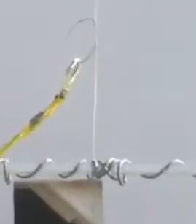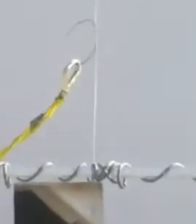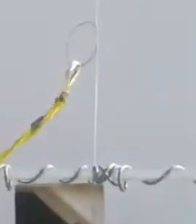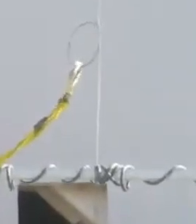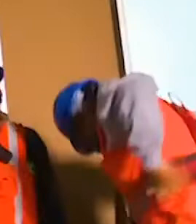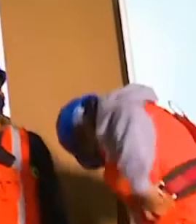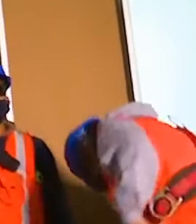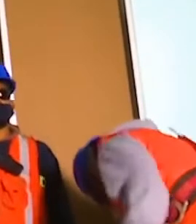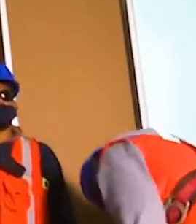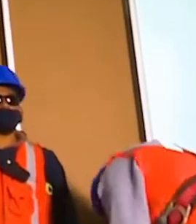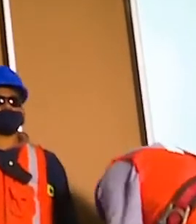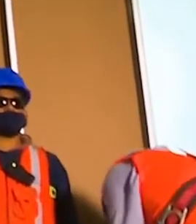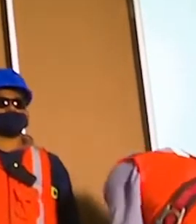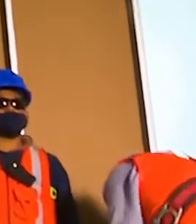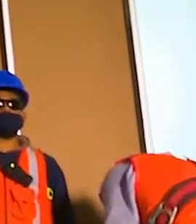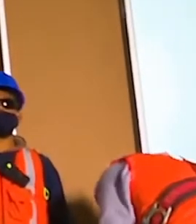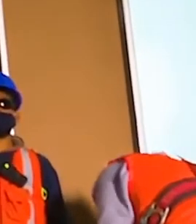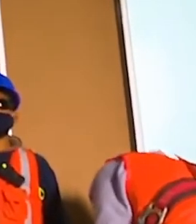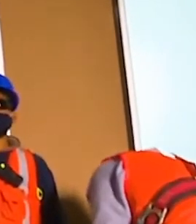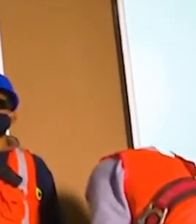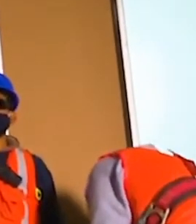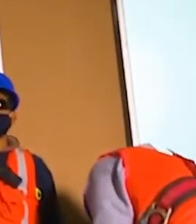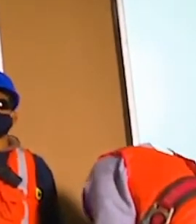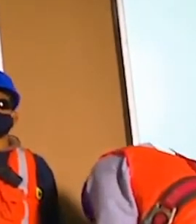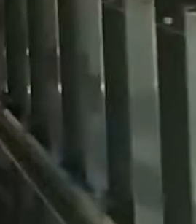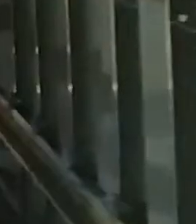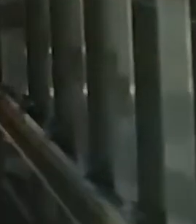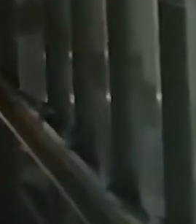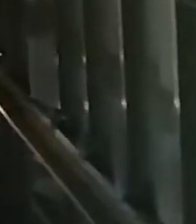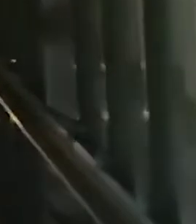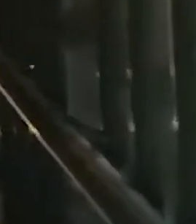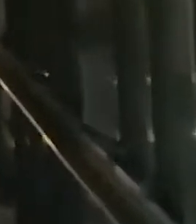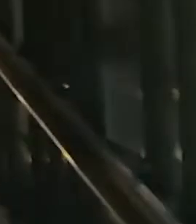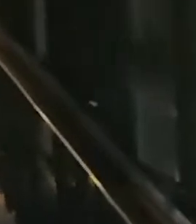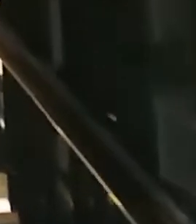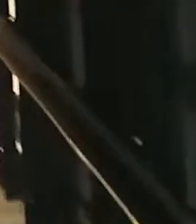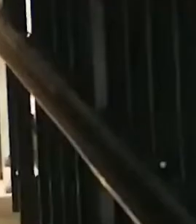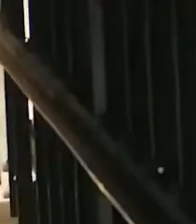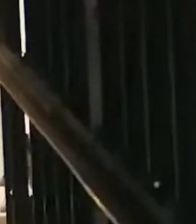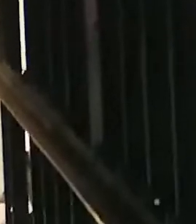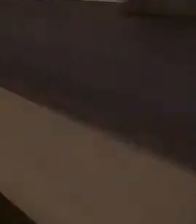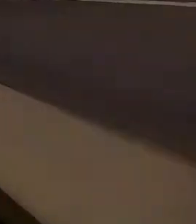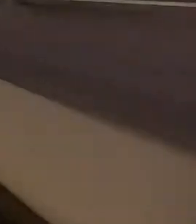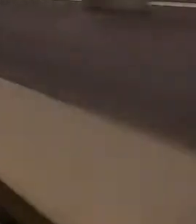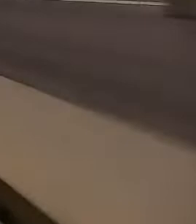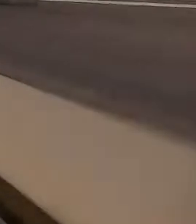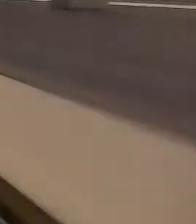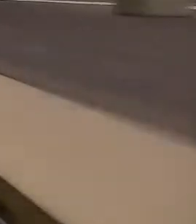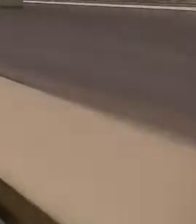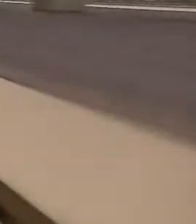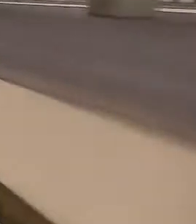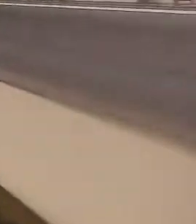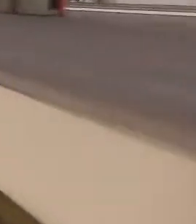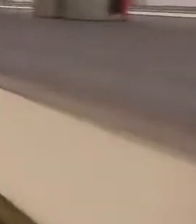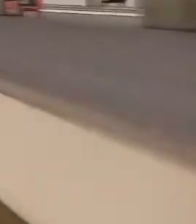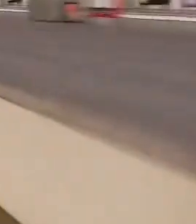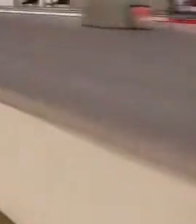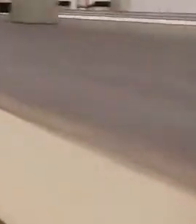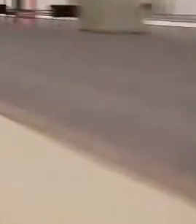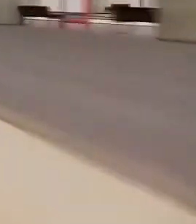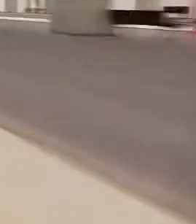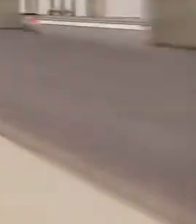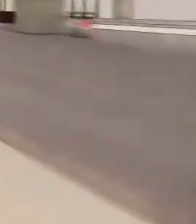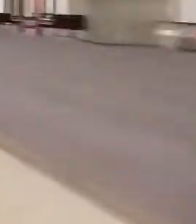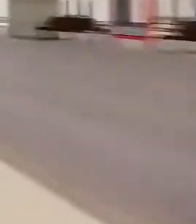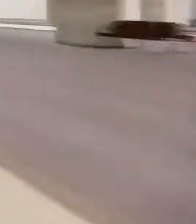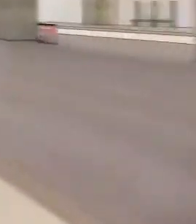adosados. Además, se continúa con el soldado de cinturones para elevador secundario. En el estacionamiento y terminal intermodal